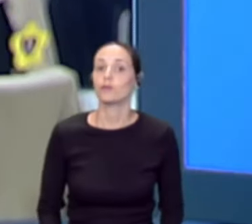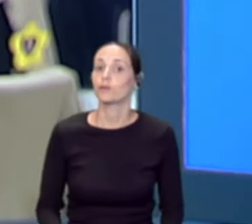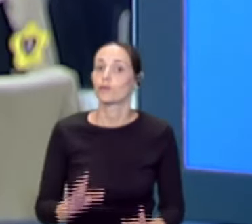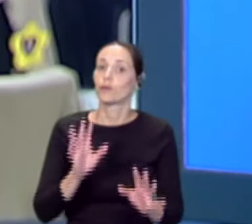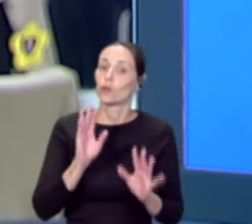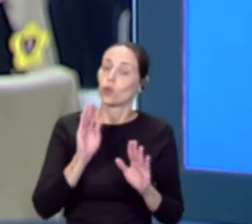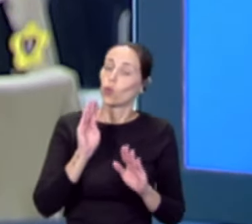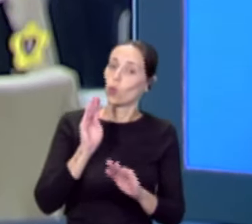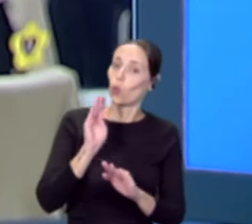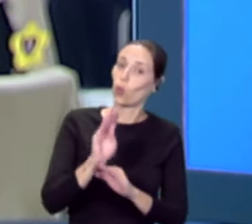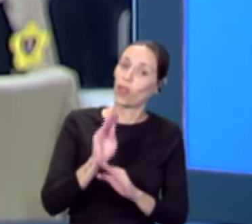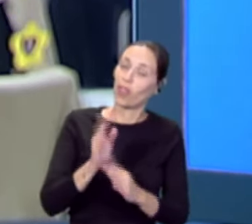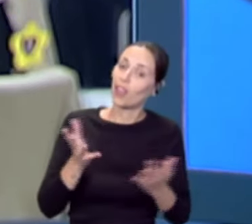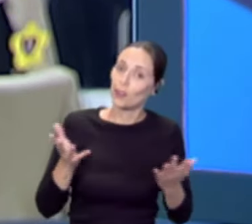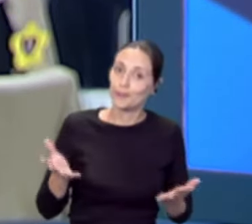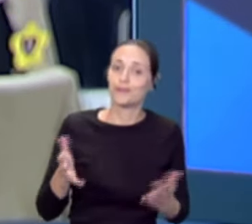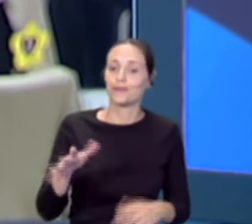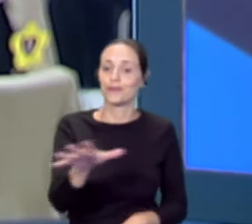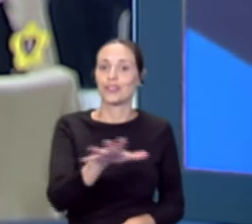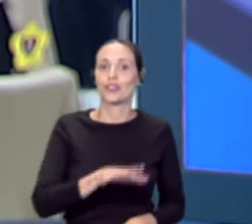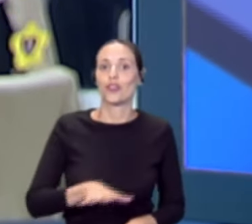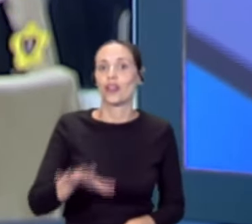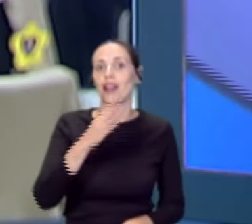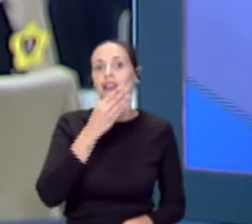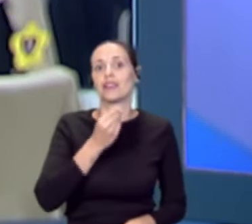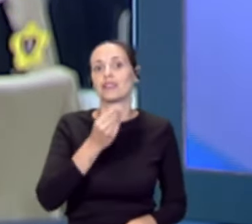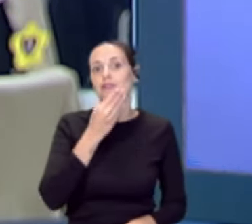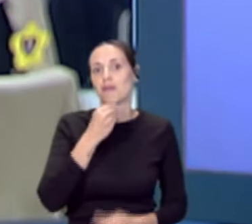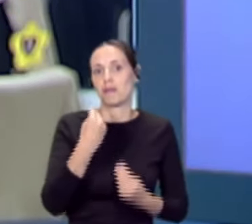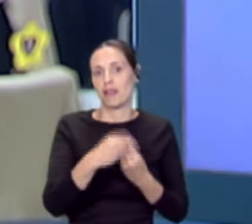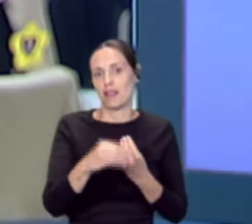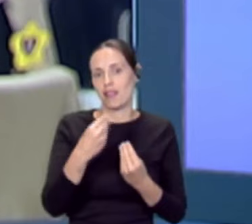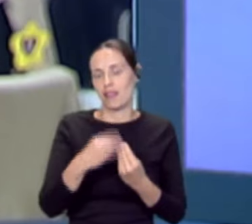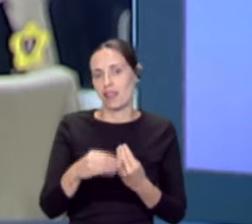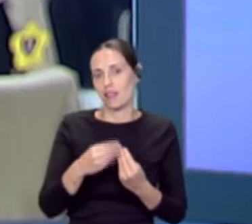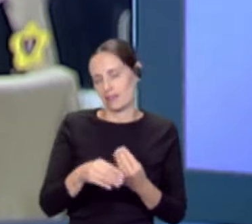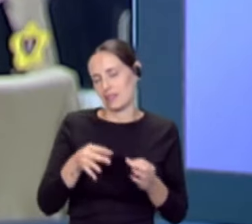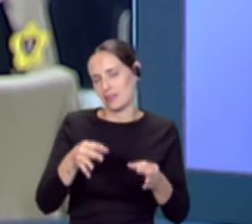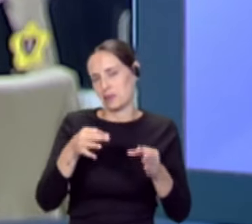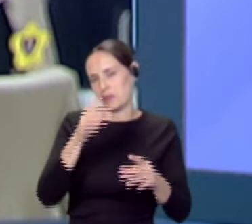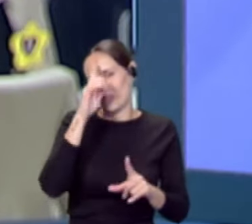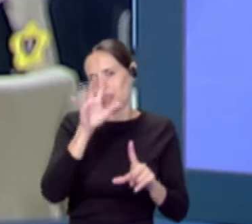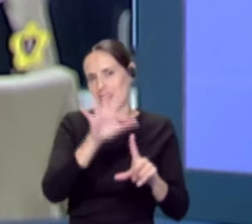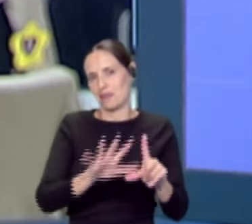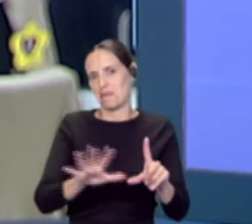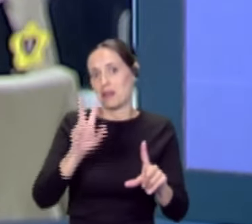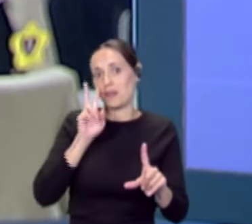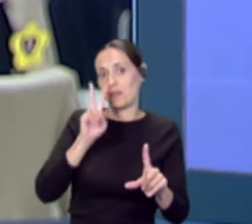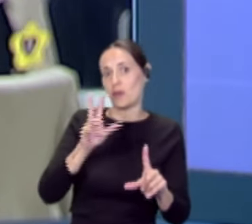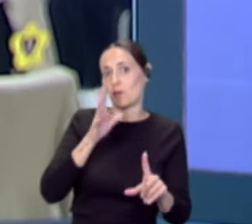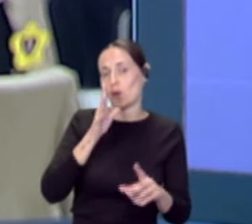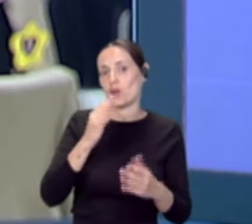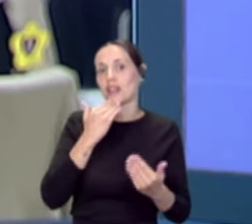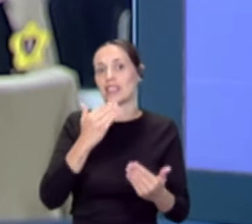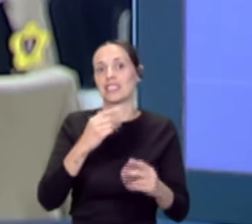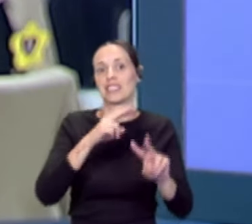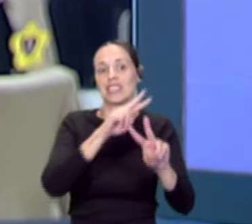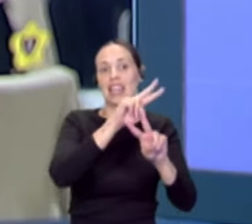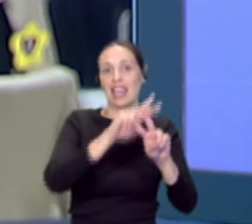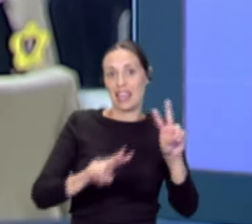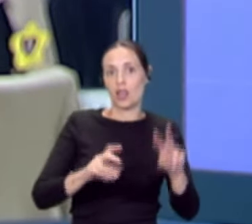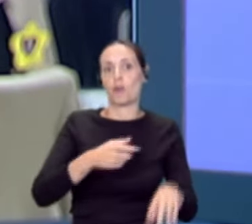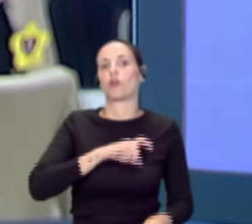Precaución, pues, por lo tanto, en Las Palmas de Gran Canaria. Veíamos, como siempre, esas imágenes que comparten a través de X, la policía